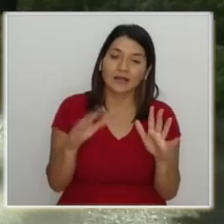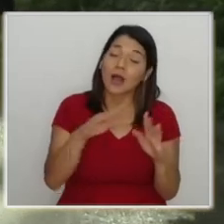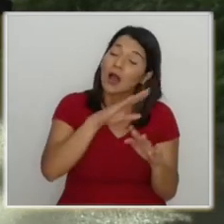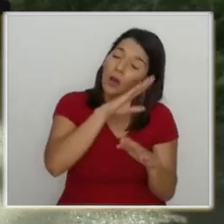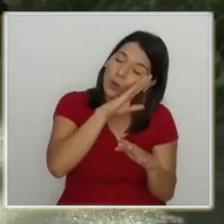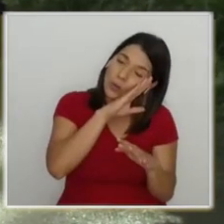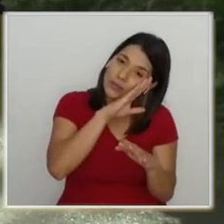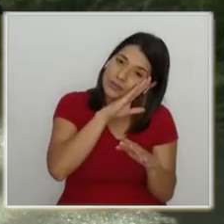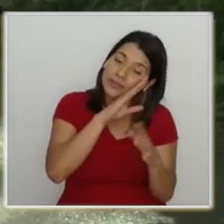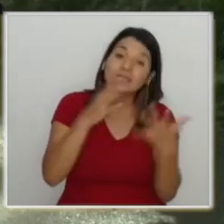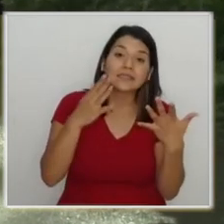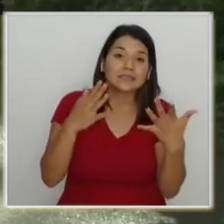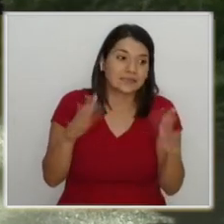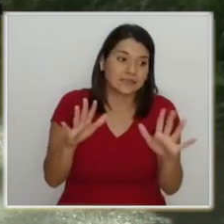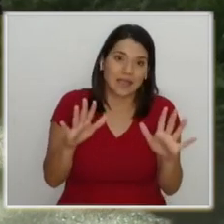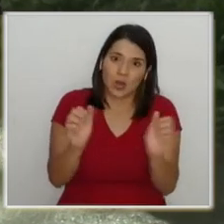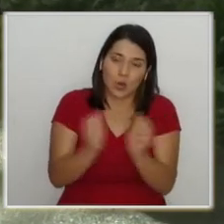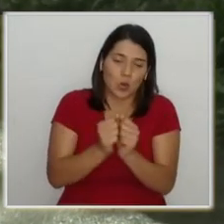labor terminada,